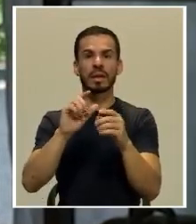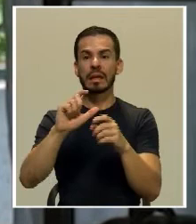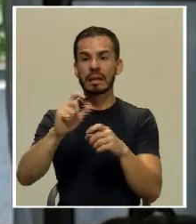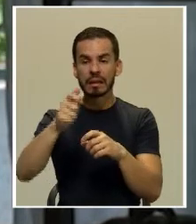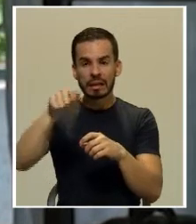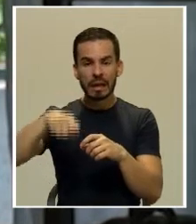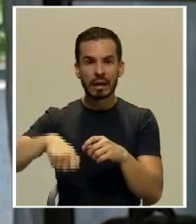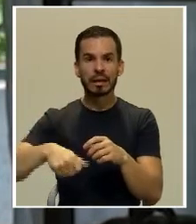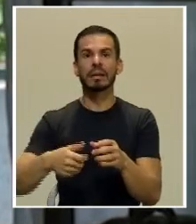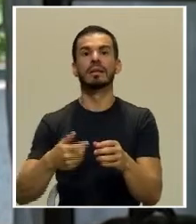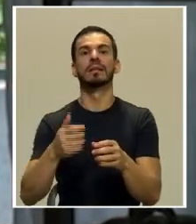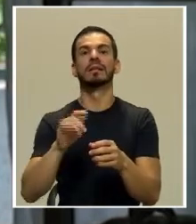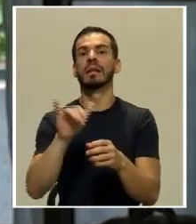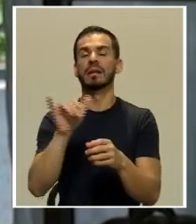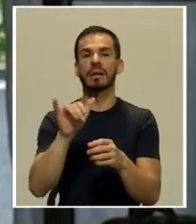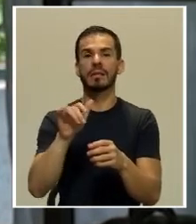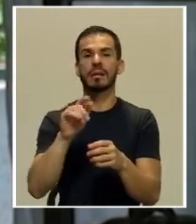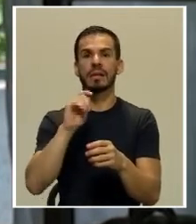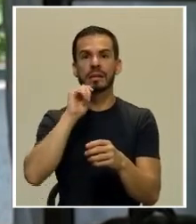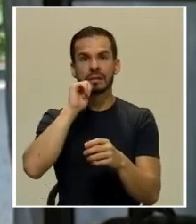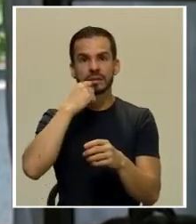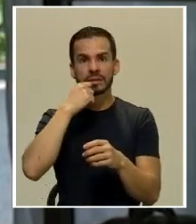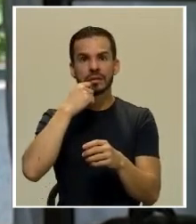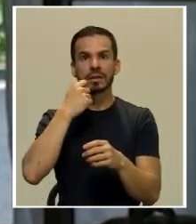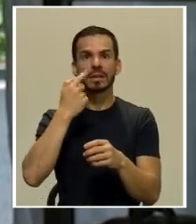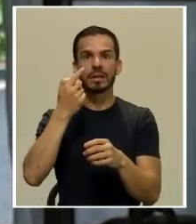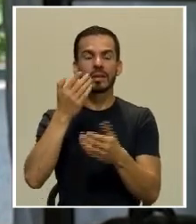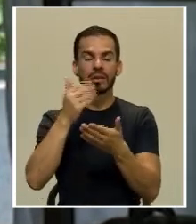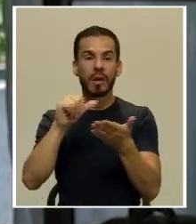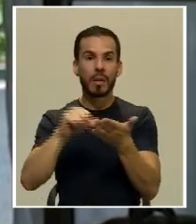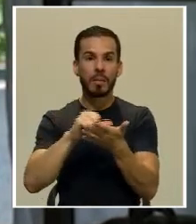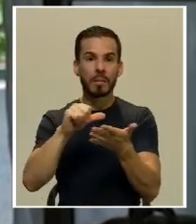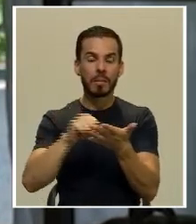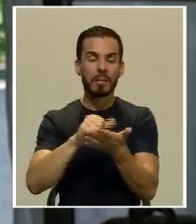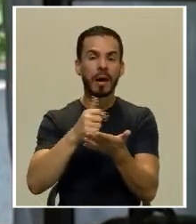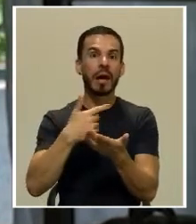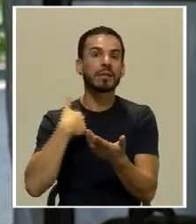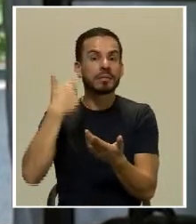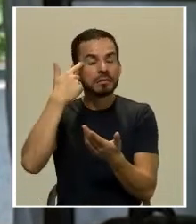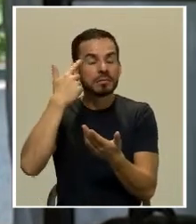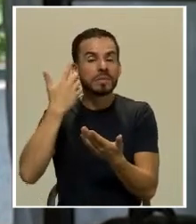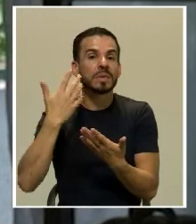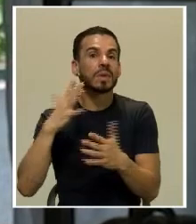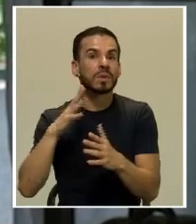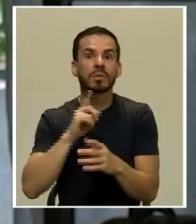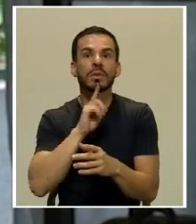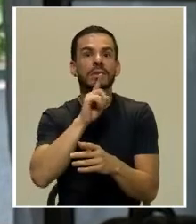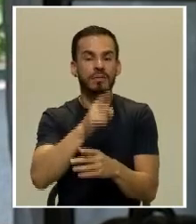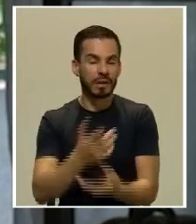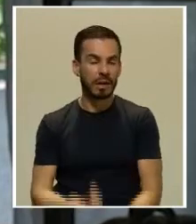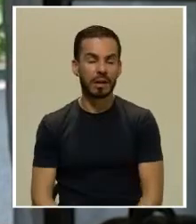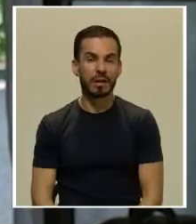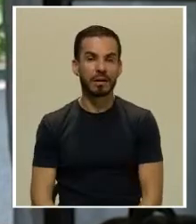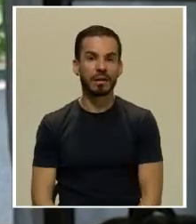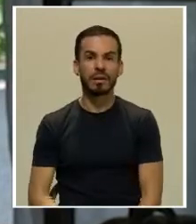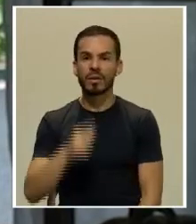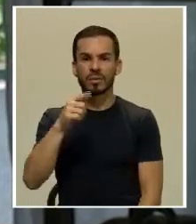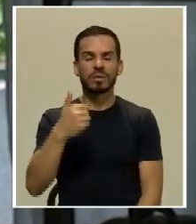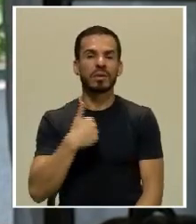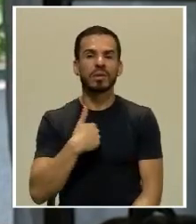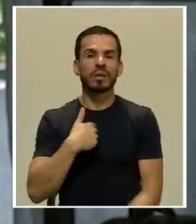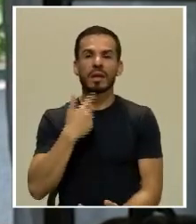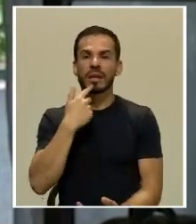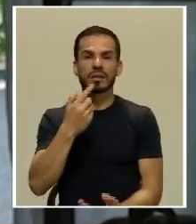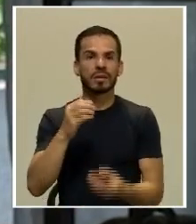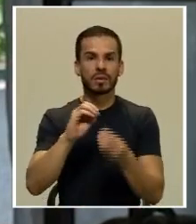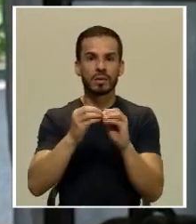las tarjetas, obviamente en secreto, ¿verdad? Porque es una página, se supone que es real y que usted no tiene que